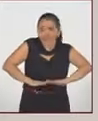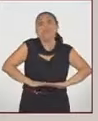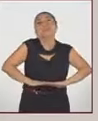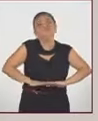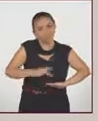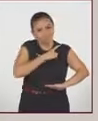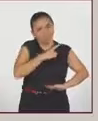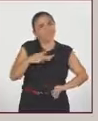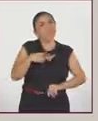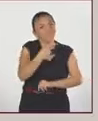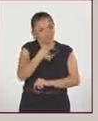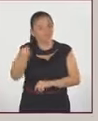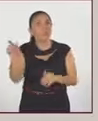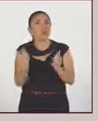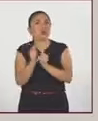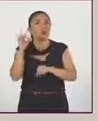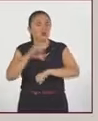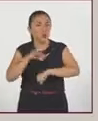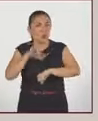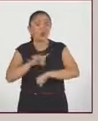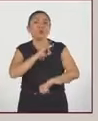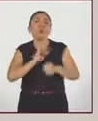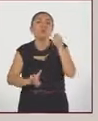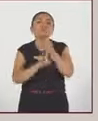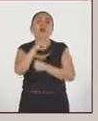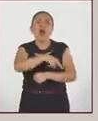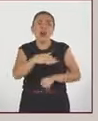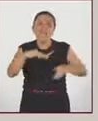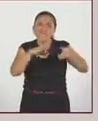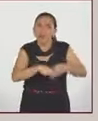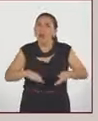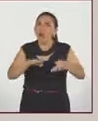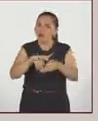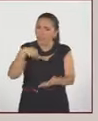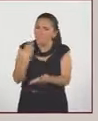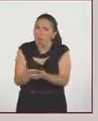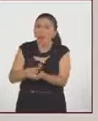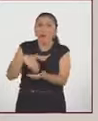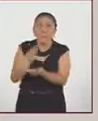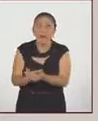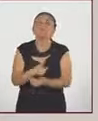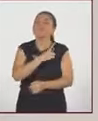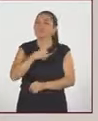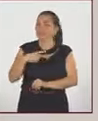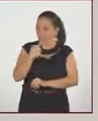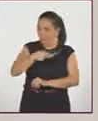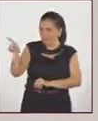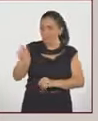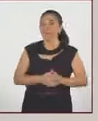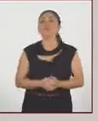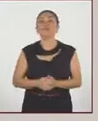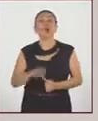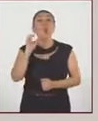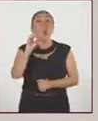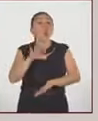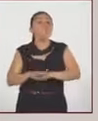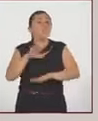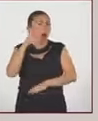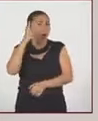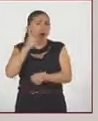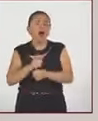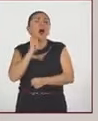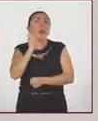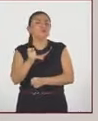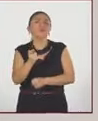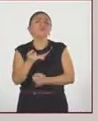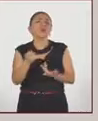evidente, que puede causar caídas frecuentes, ¿no? La mayoría de las veces, pues como les comentaba,